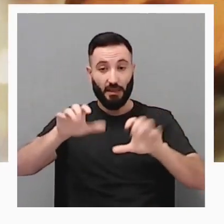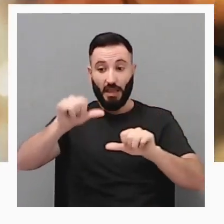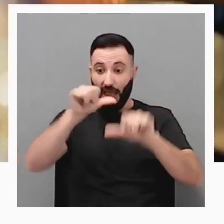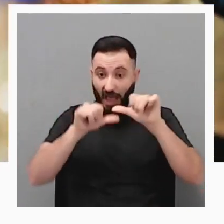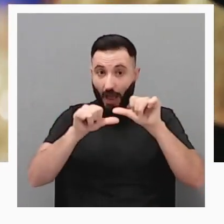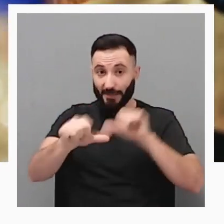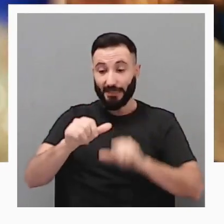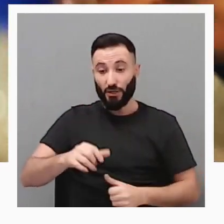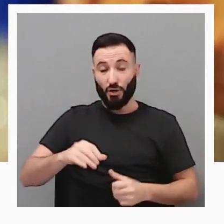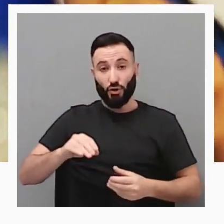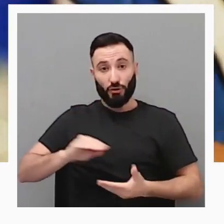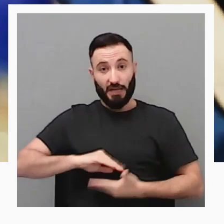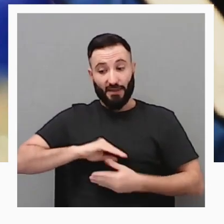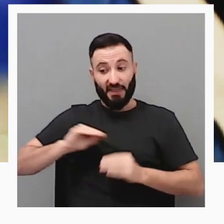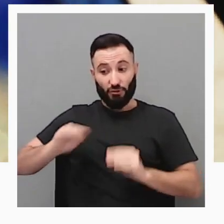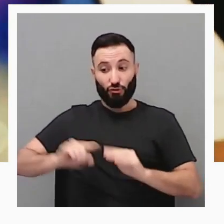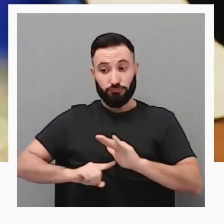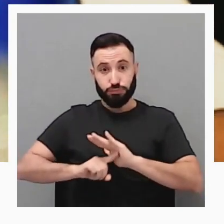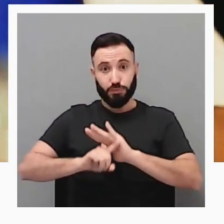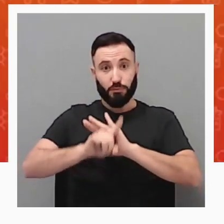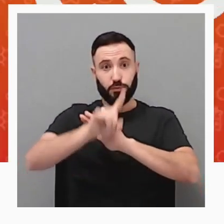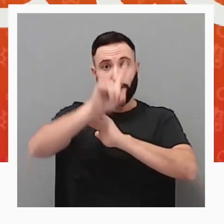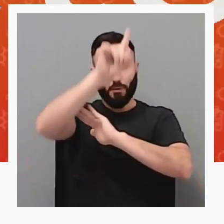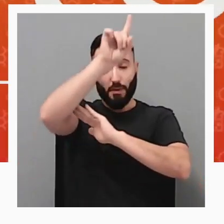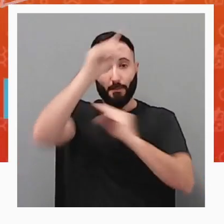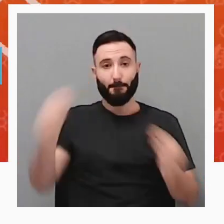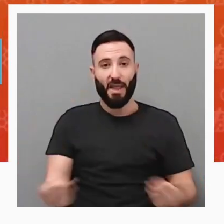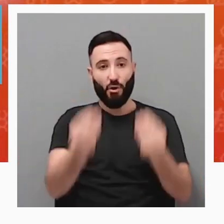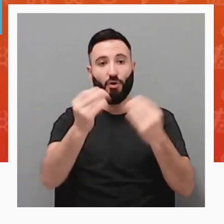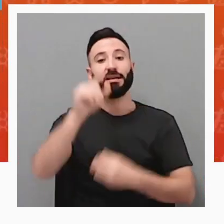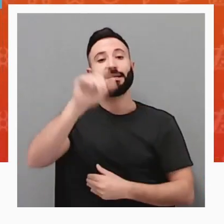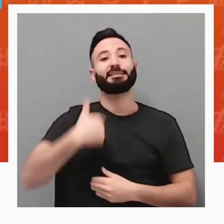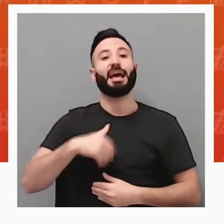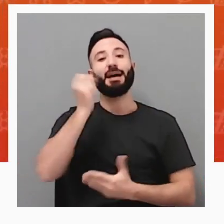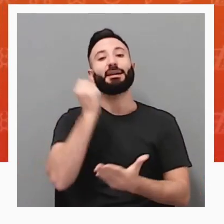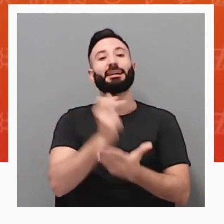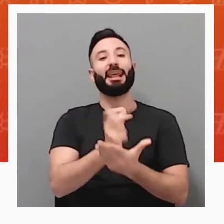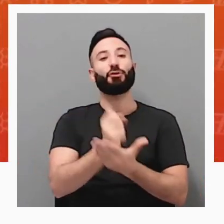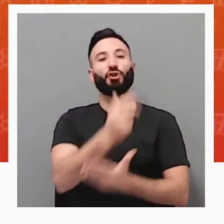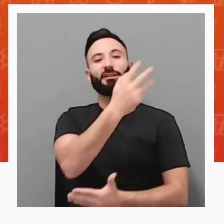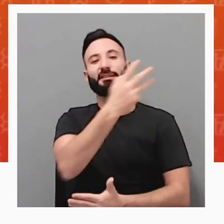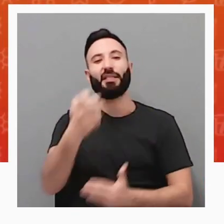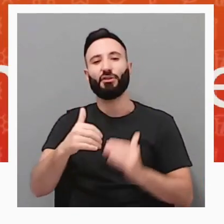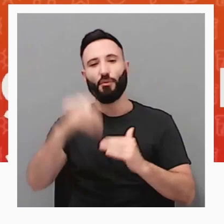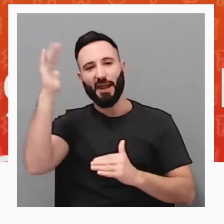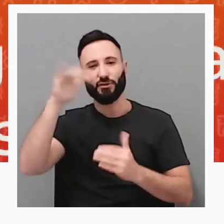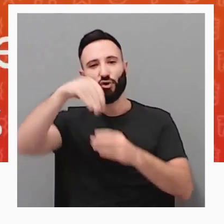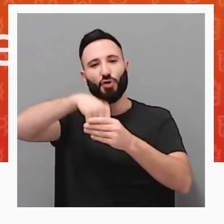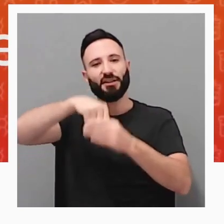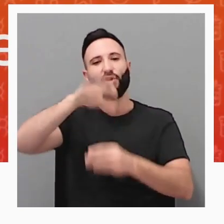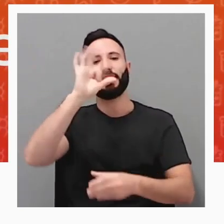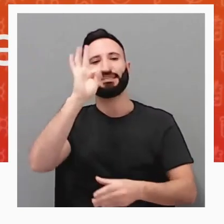todo su potencial y desarrollan sus capacidades. Más de 300 retos que cubren contenidos STEAM: